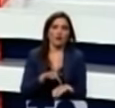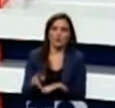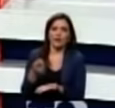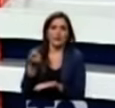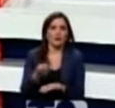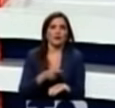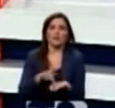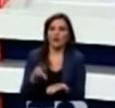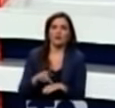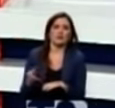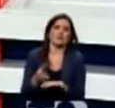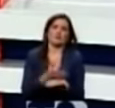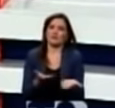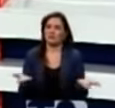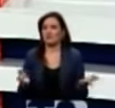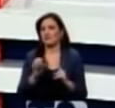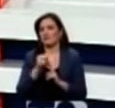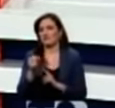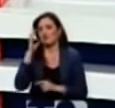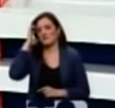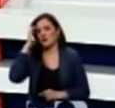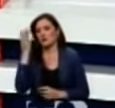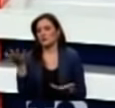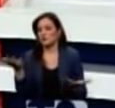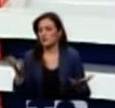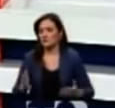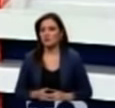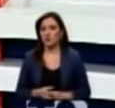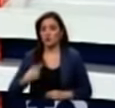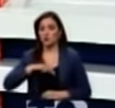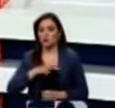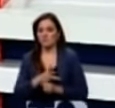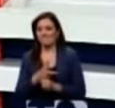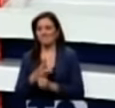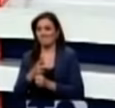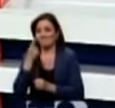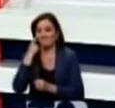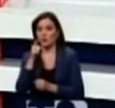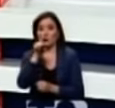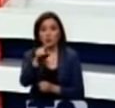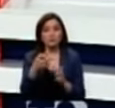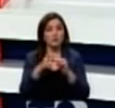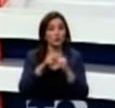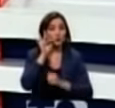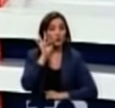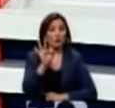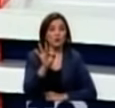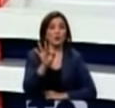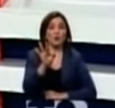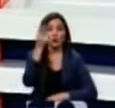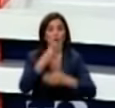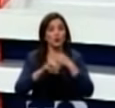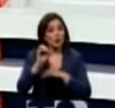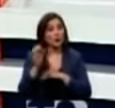para prepararlos. Es realmente la situación es preocupante de estos muchachos. Vamos a seguir el tema. Y si usted ha pasado por este examen o su